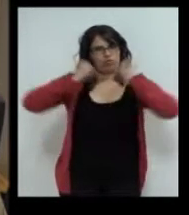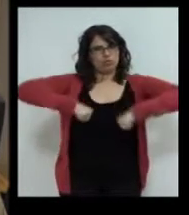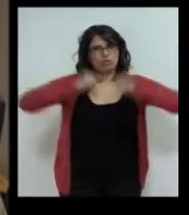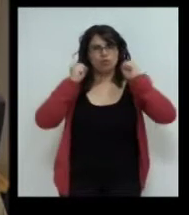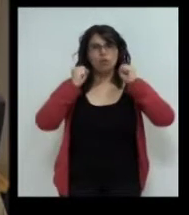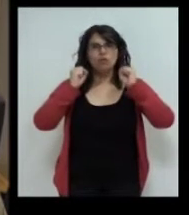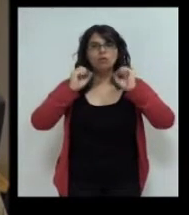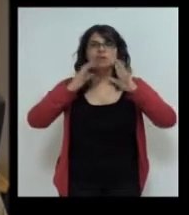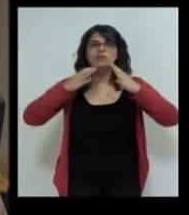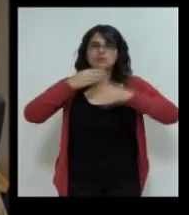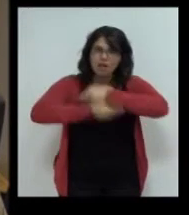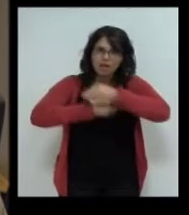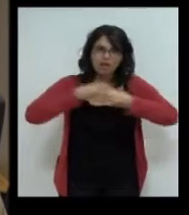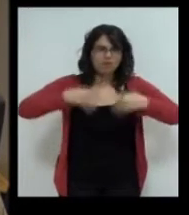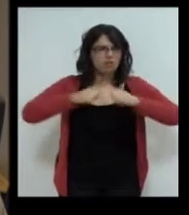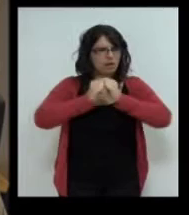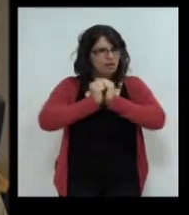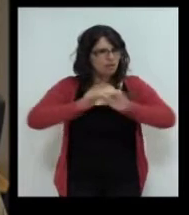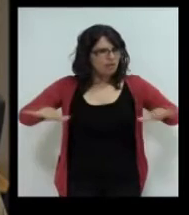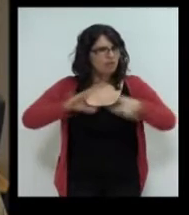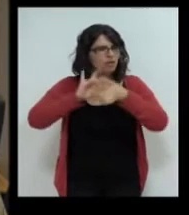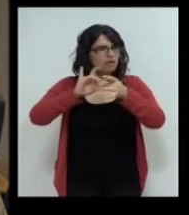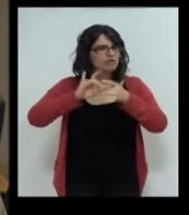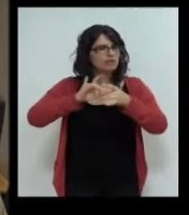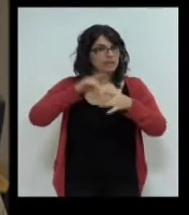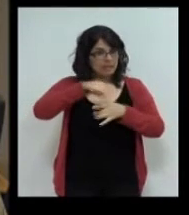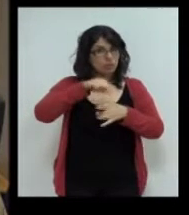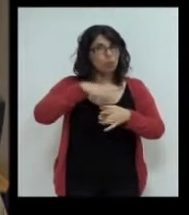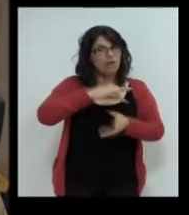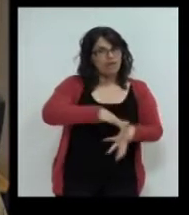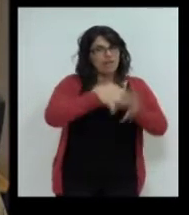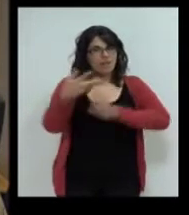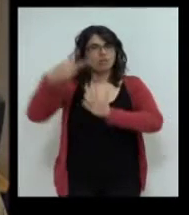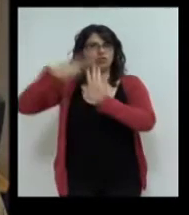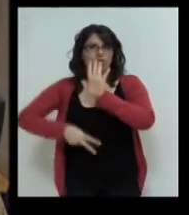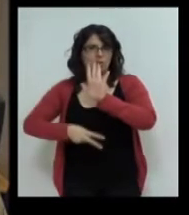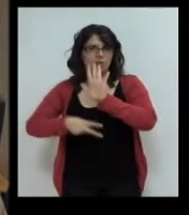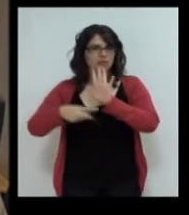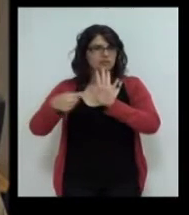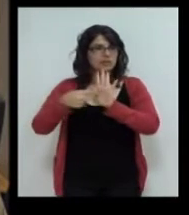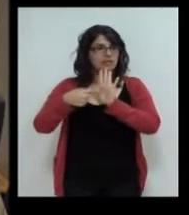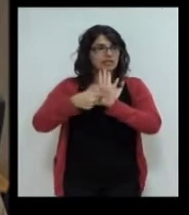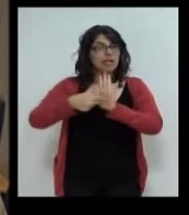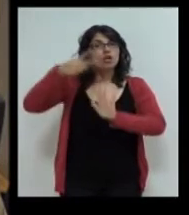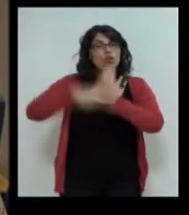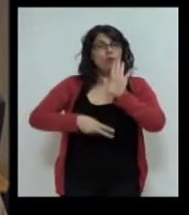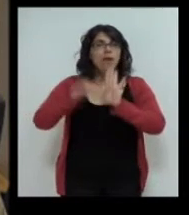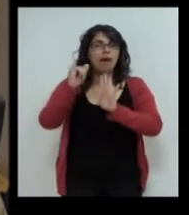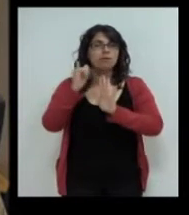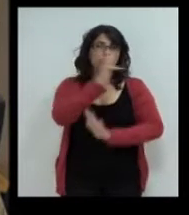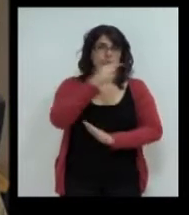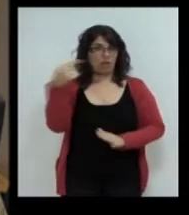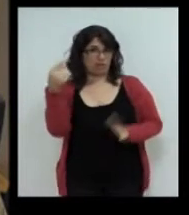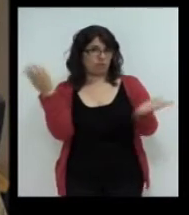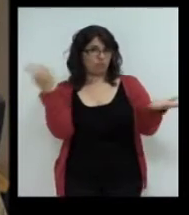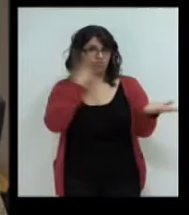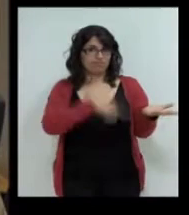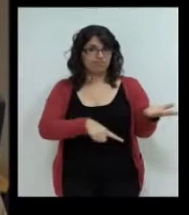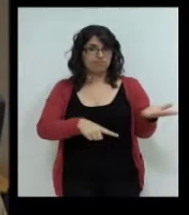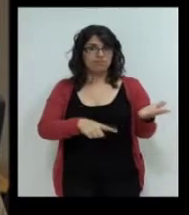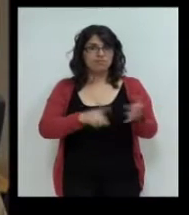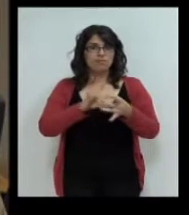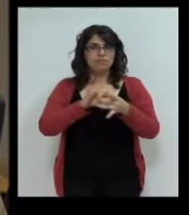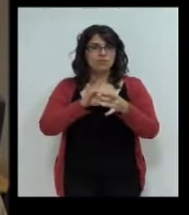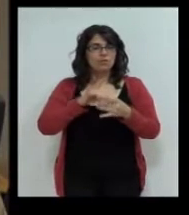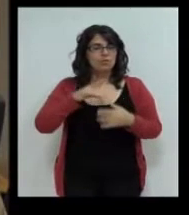normalizan, se hacen especificaciones, o son susceptibles de llevarse a norma, y lo que sí pasa con la norma es como la espada de Damocles. Lo único que se puede imponer